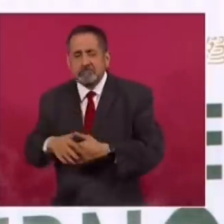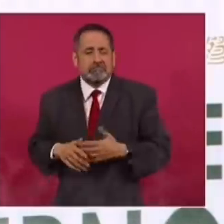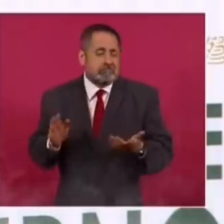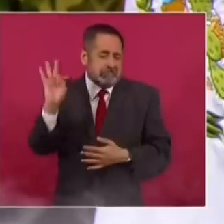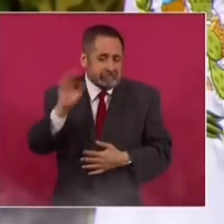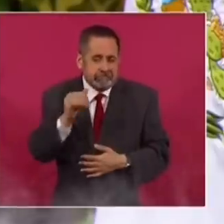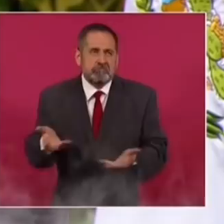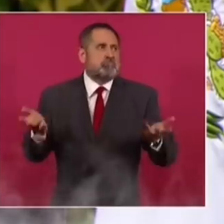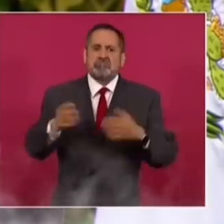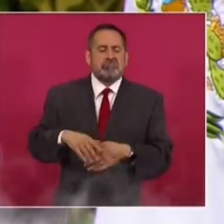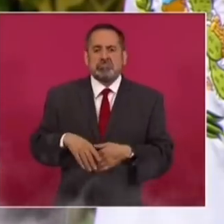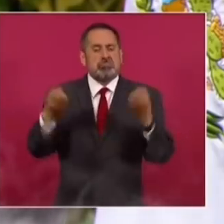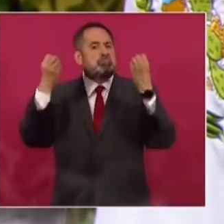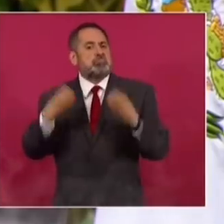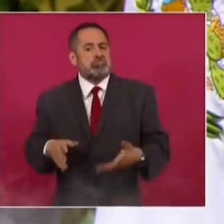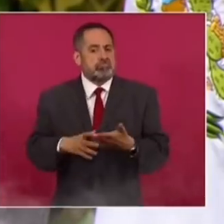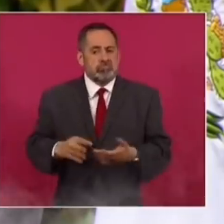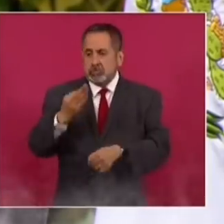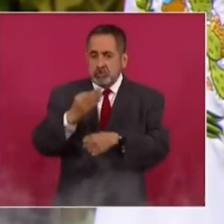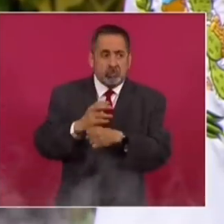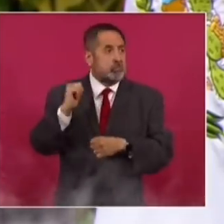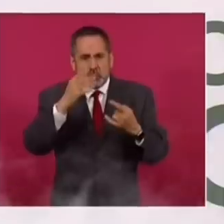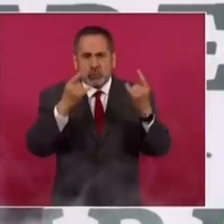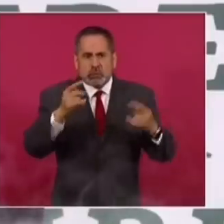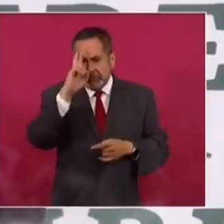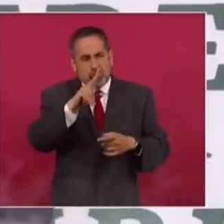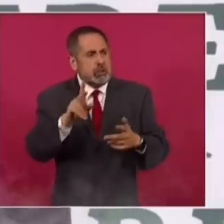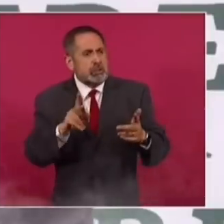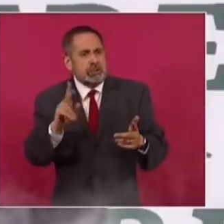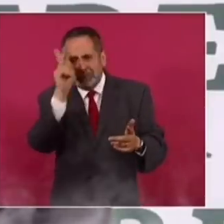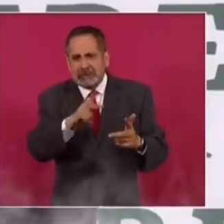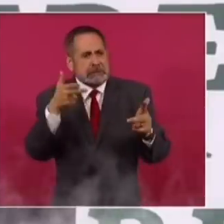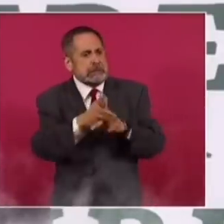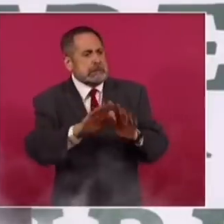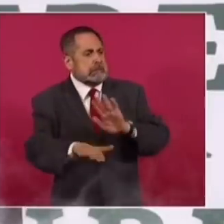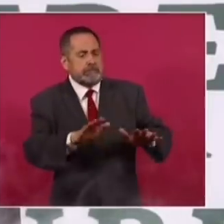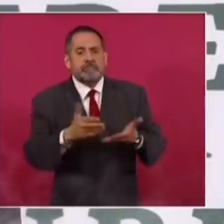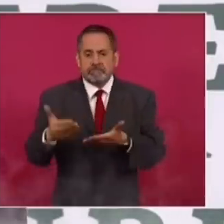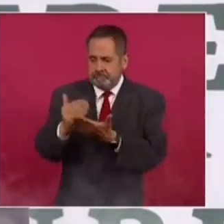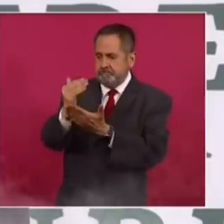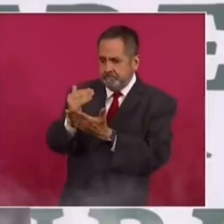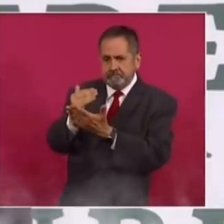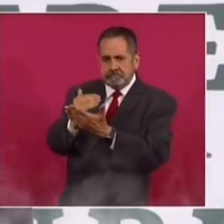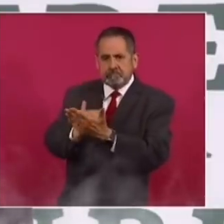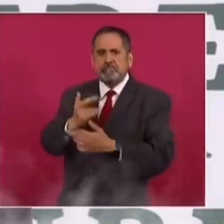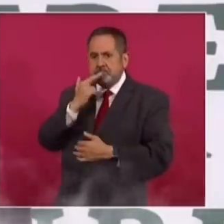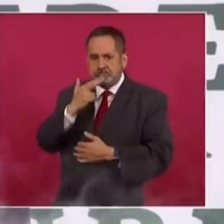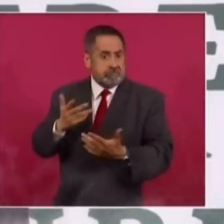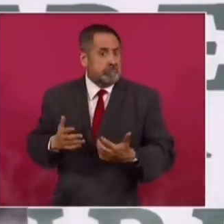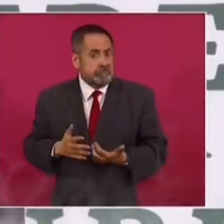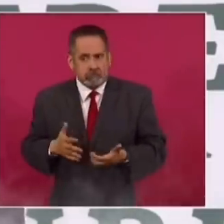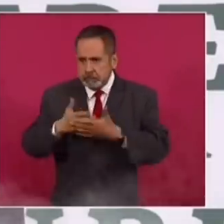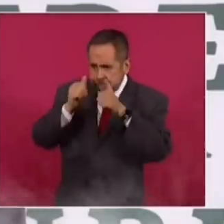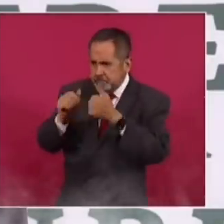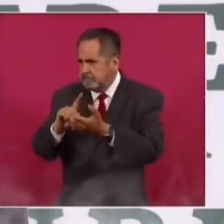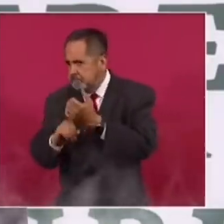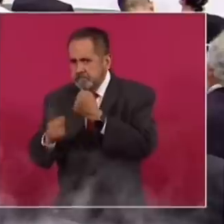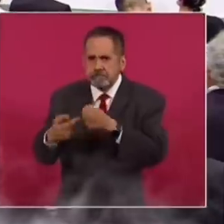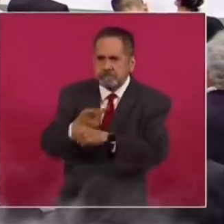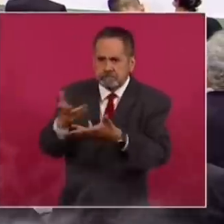ahora ni siquiera la leve disminución en homicidios por eso aún cuando se trabaja todos los días atendiendo los efectos y consecuencias